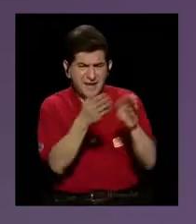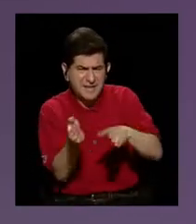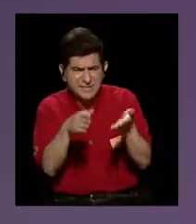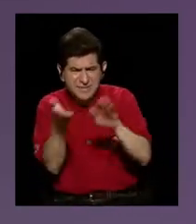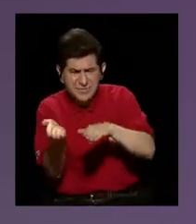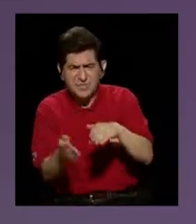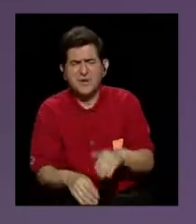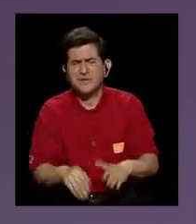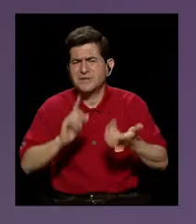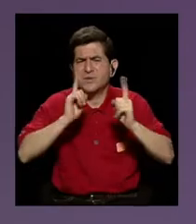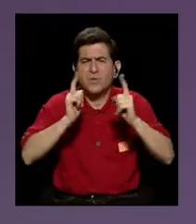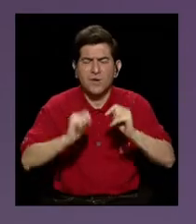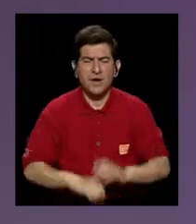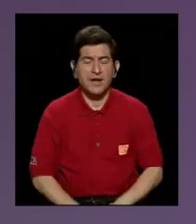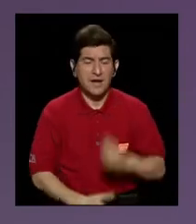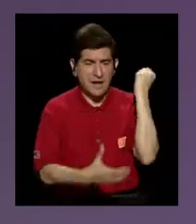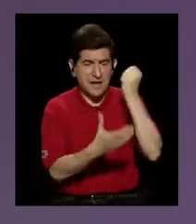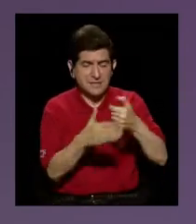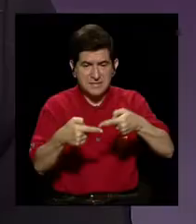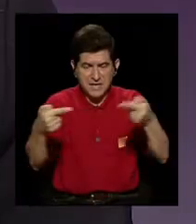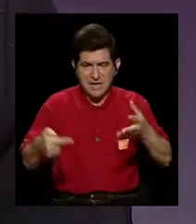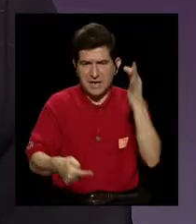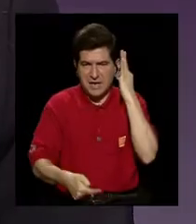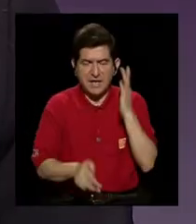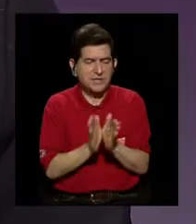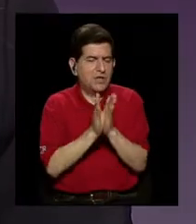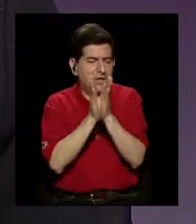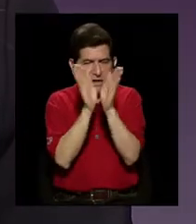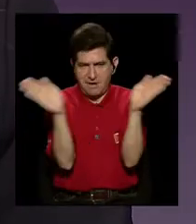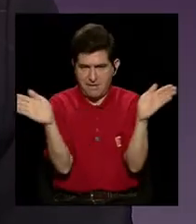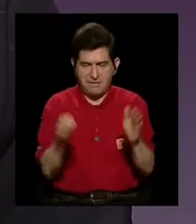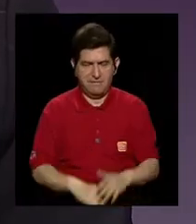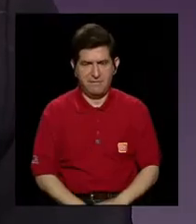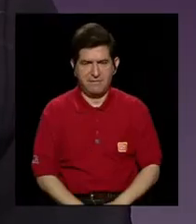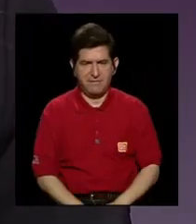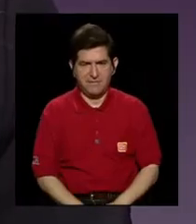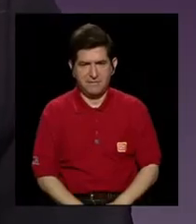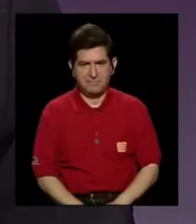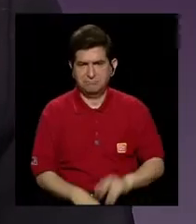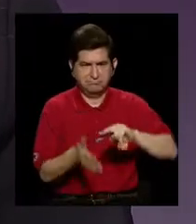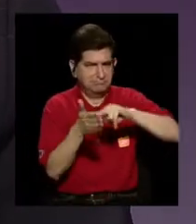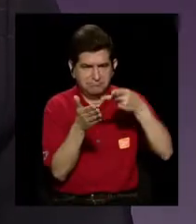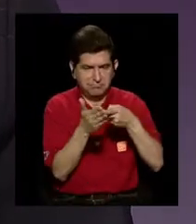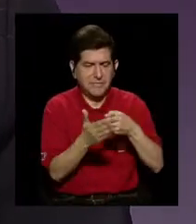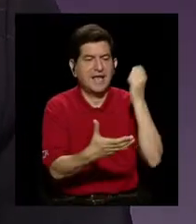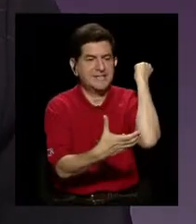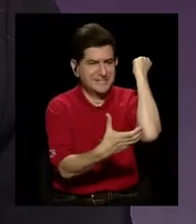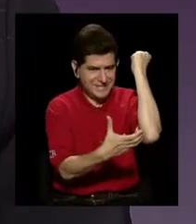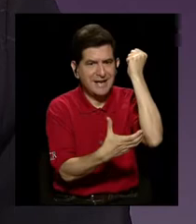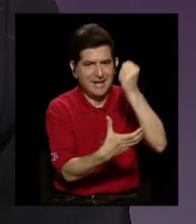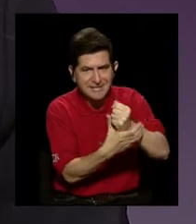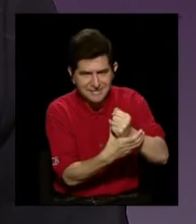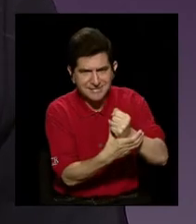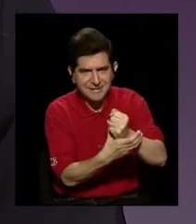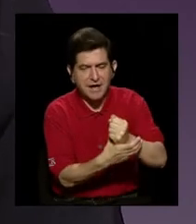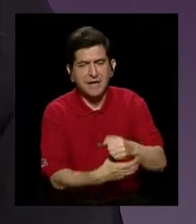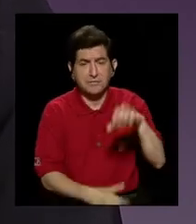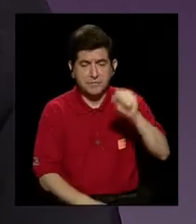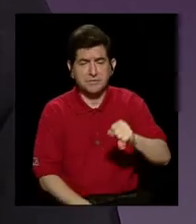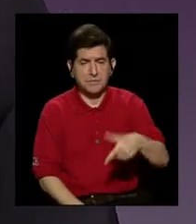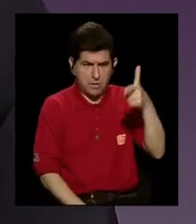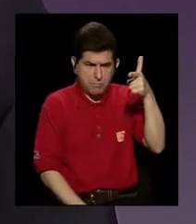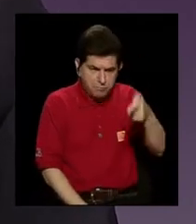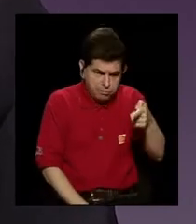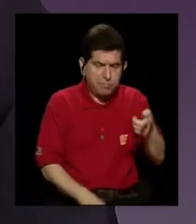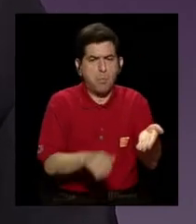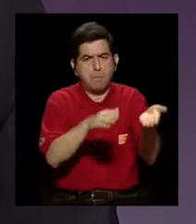qué caracteriza este tipo de muerte hacia de las mujeres. Bueno, un femicidio en términos muy generales es el asesinato,